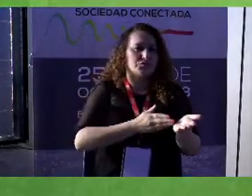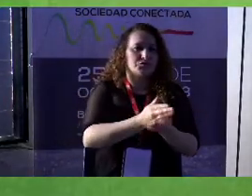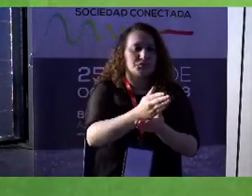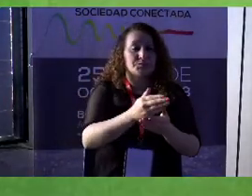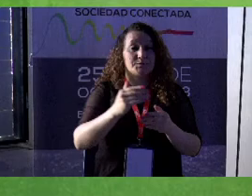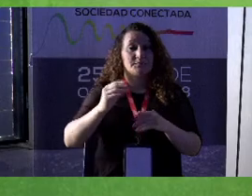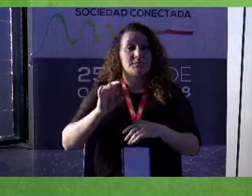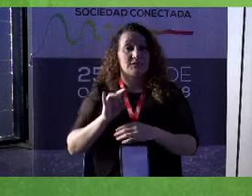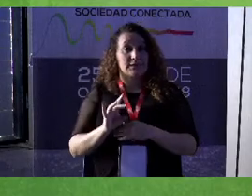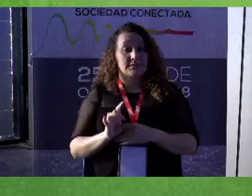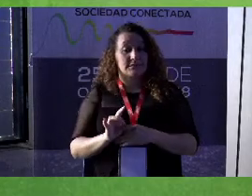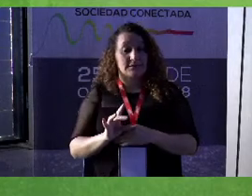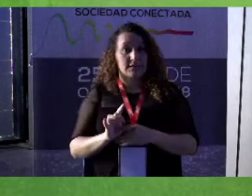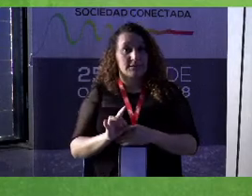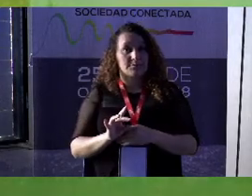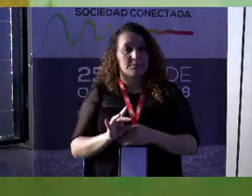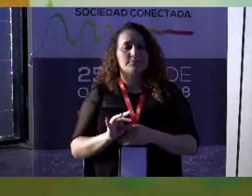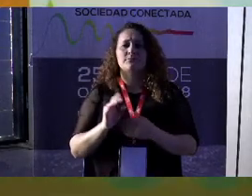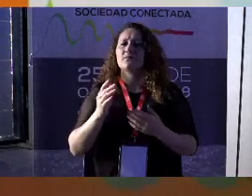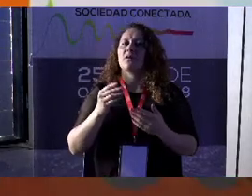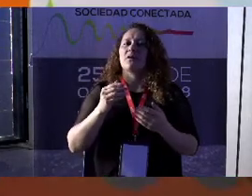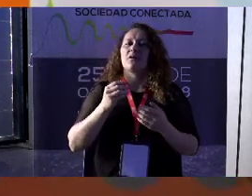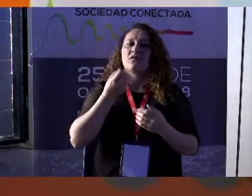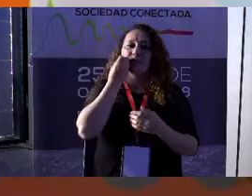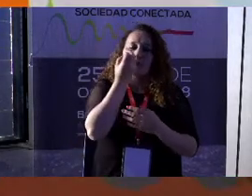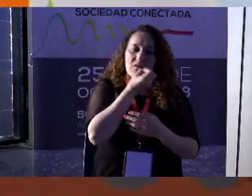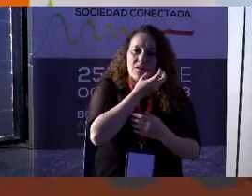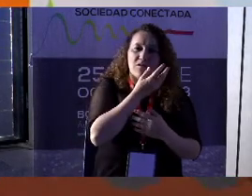15 flora y fauna